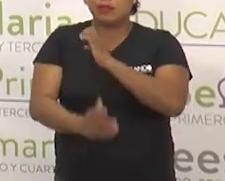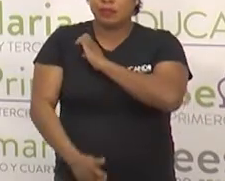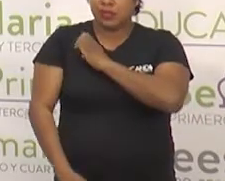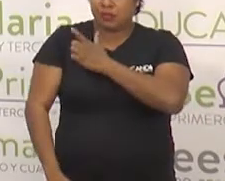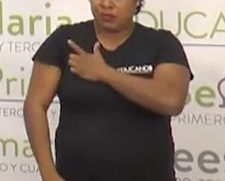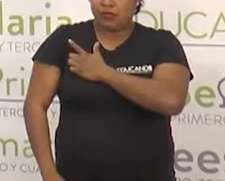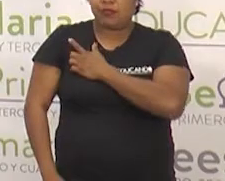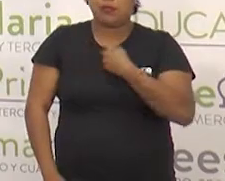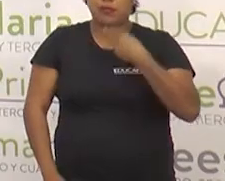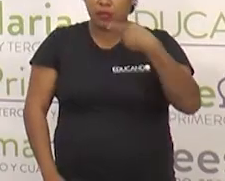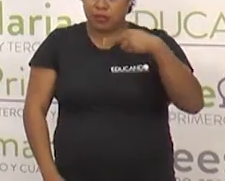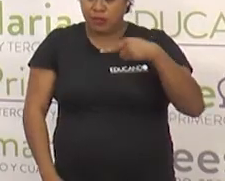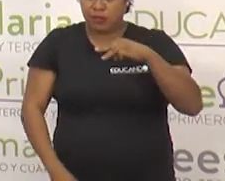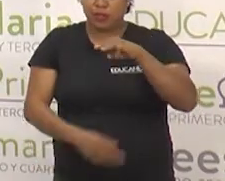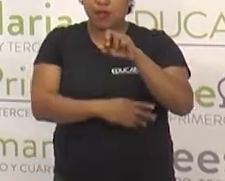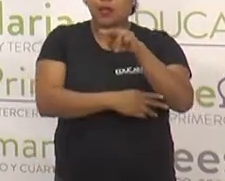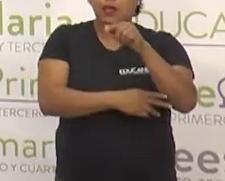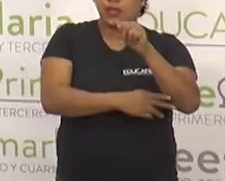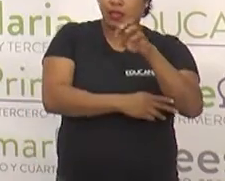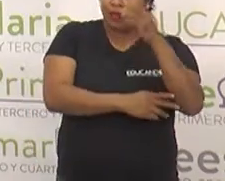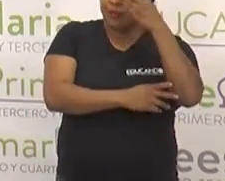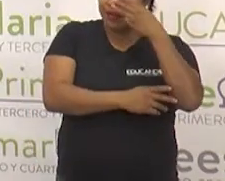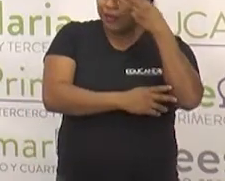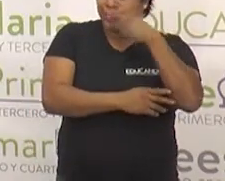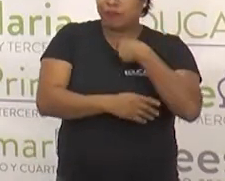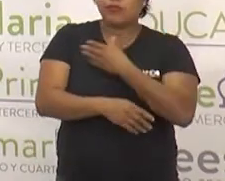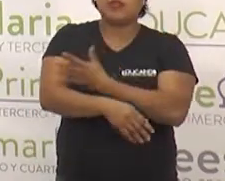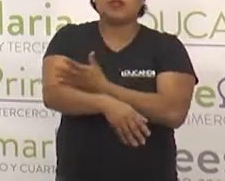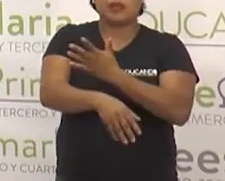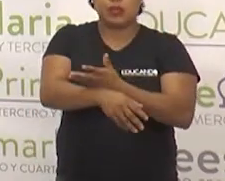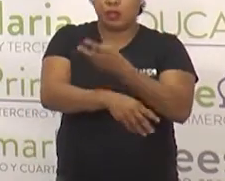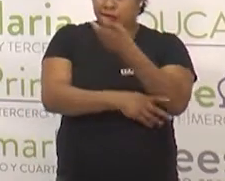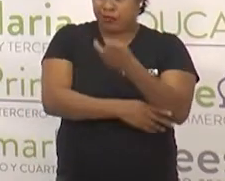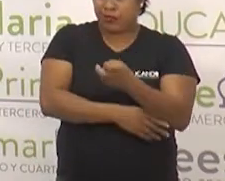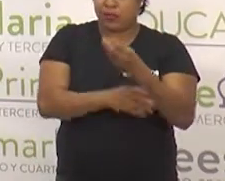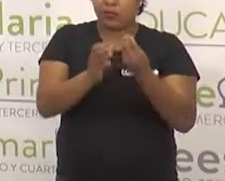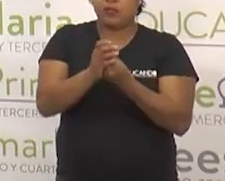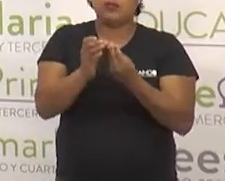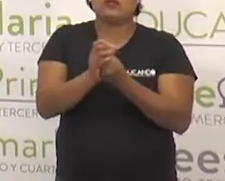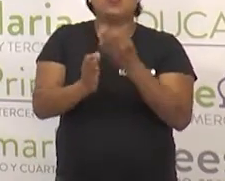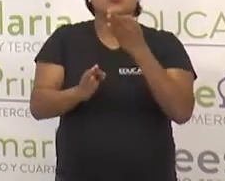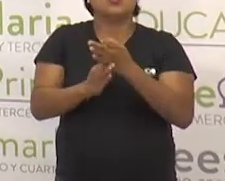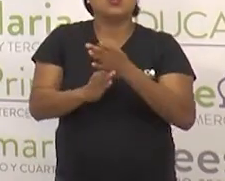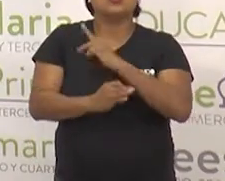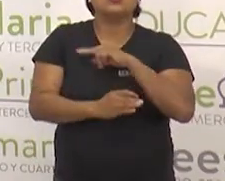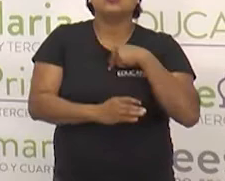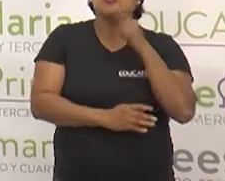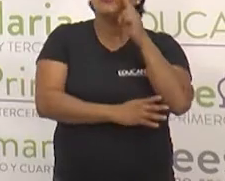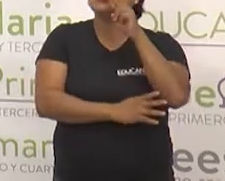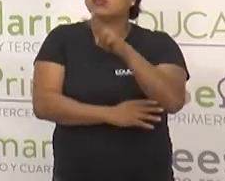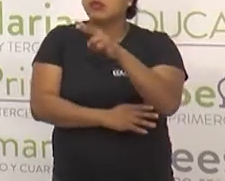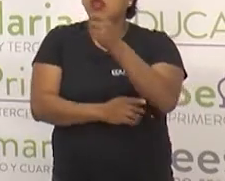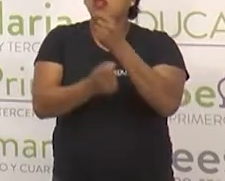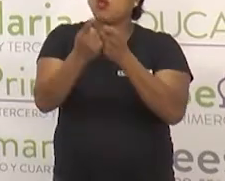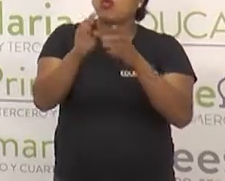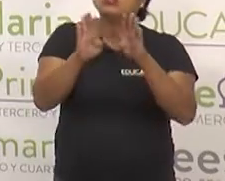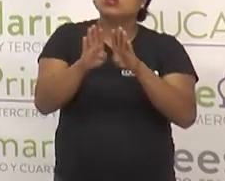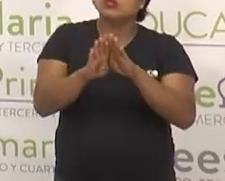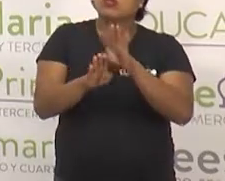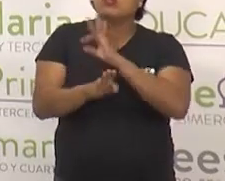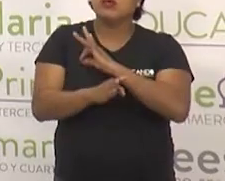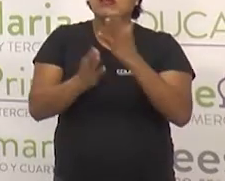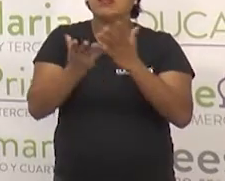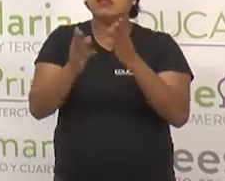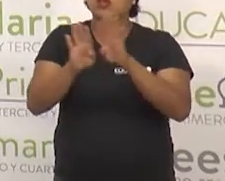Asociación de Español. Mi nombre es Margarita y te estaré acompañando durante esta sesión. El día de hoy vamos a ver algunas otras formas